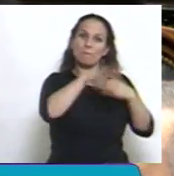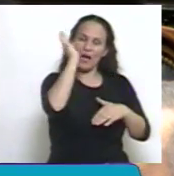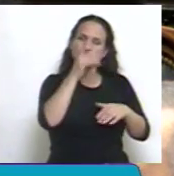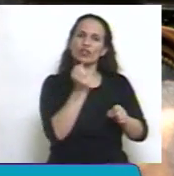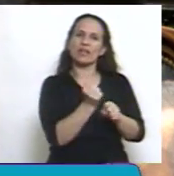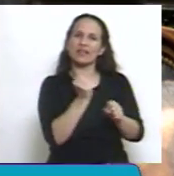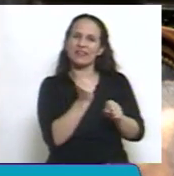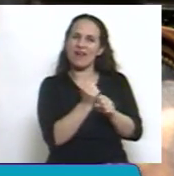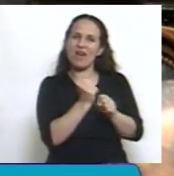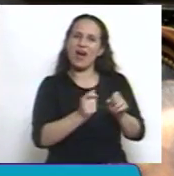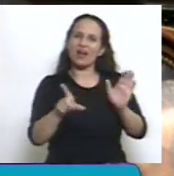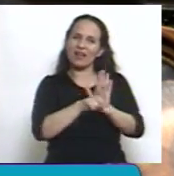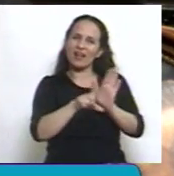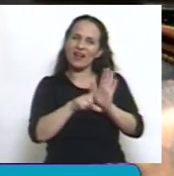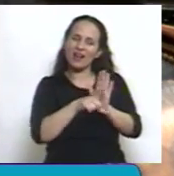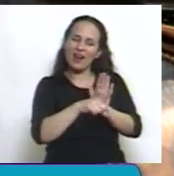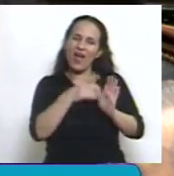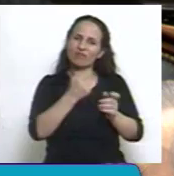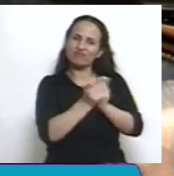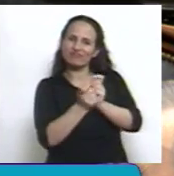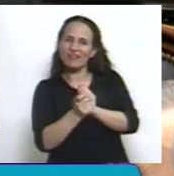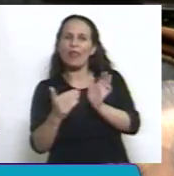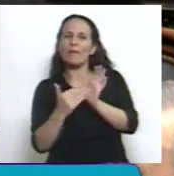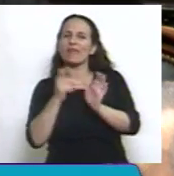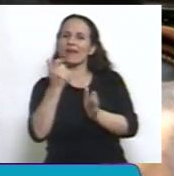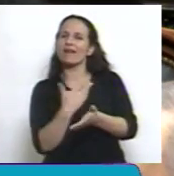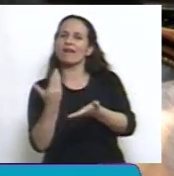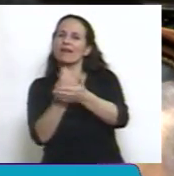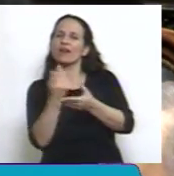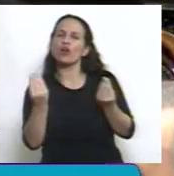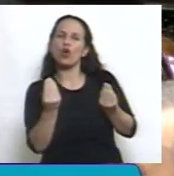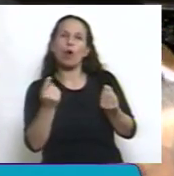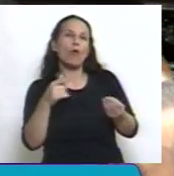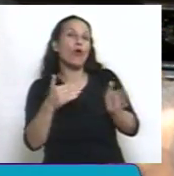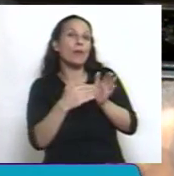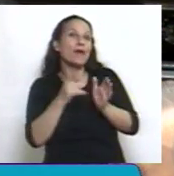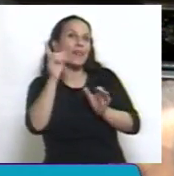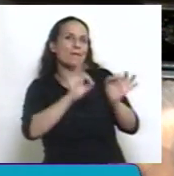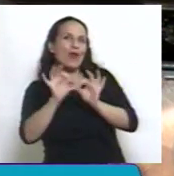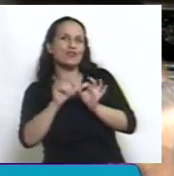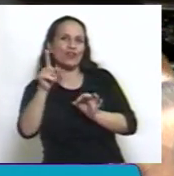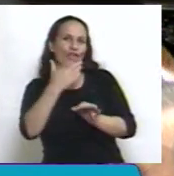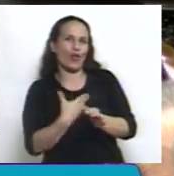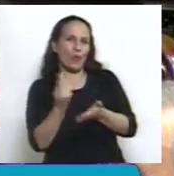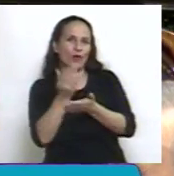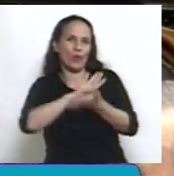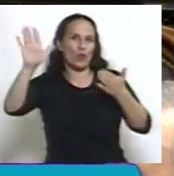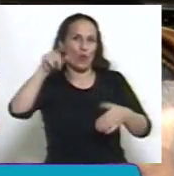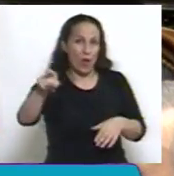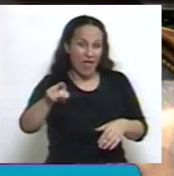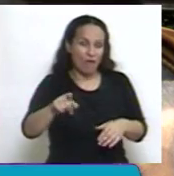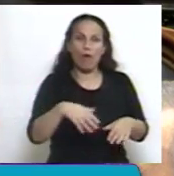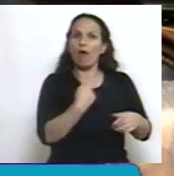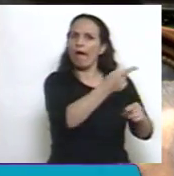en una ley que adecue sus premisas y la distribución de los recursos a los lineamientos generales de la nueva gestión. Podrán